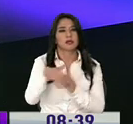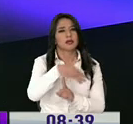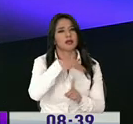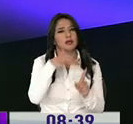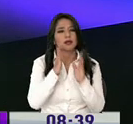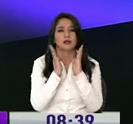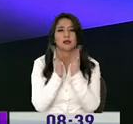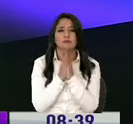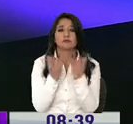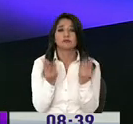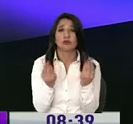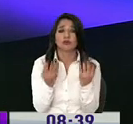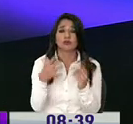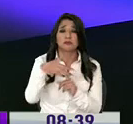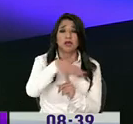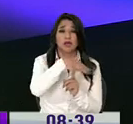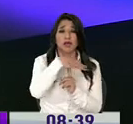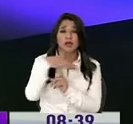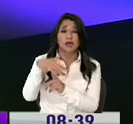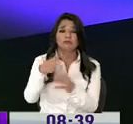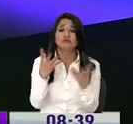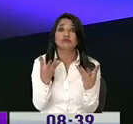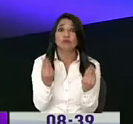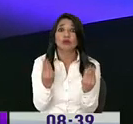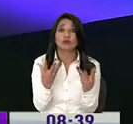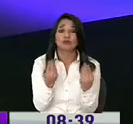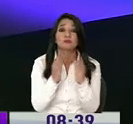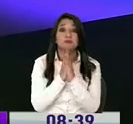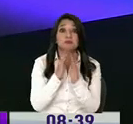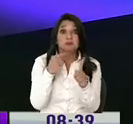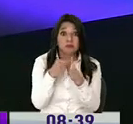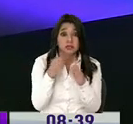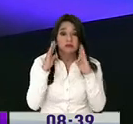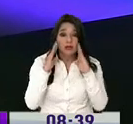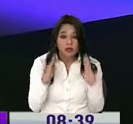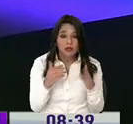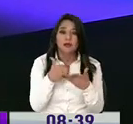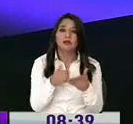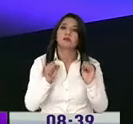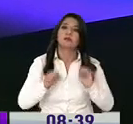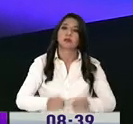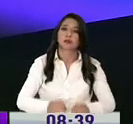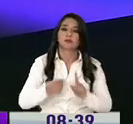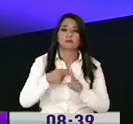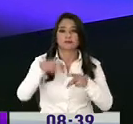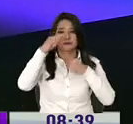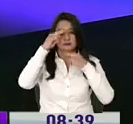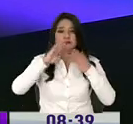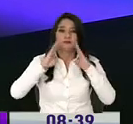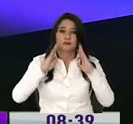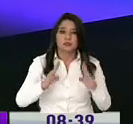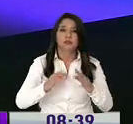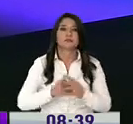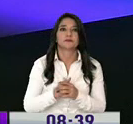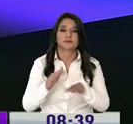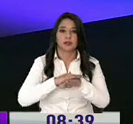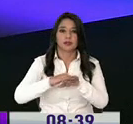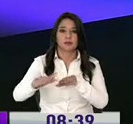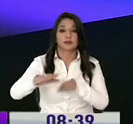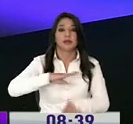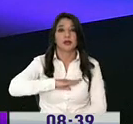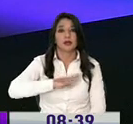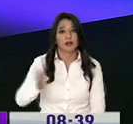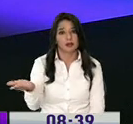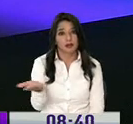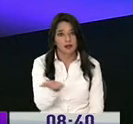¡Qué barbaridad! Los parques que tenemos. Misa de honras que va a dar pues el primer noticiero de la comunidad. Vamos a invitar al alcalde Yunda para